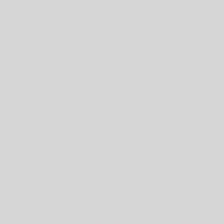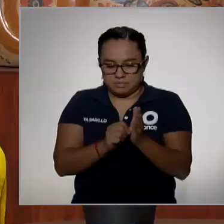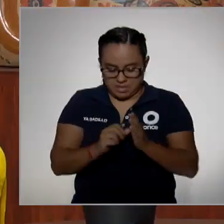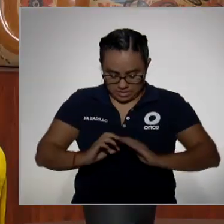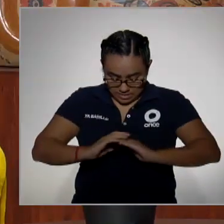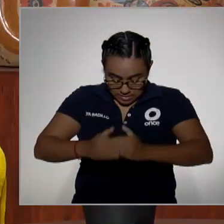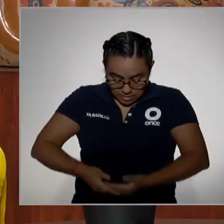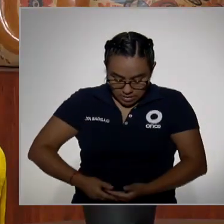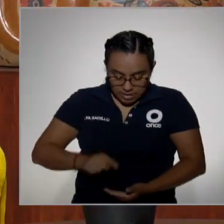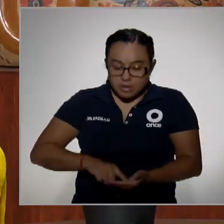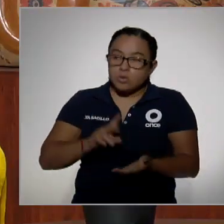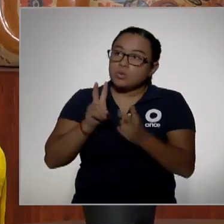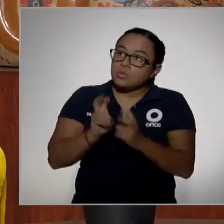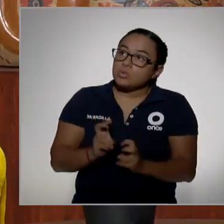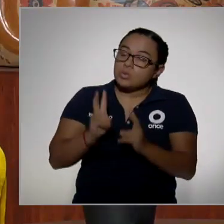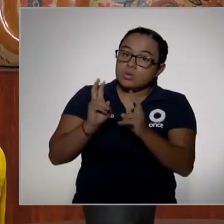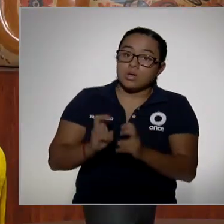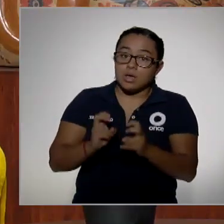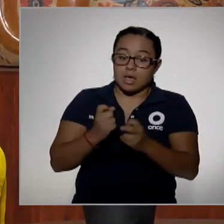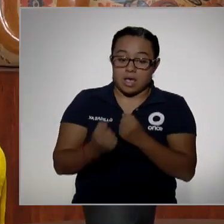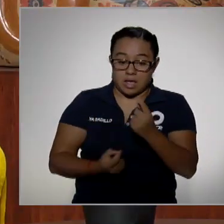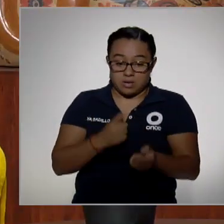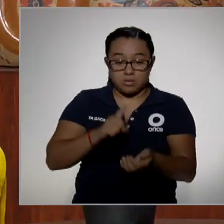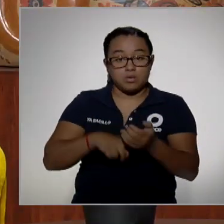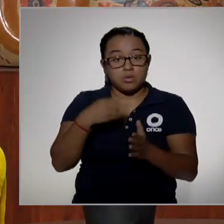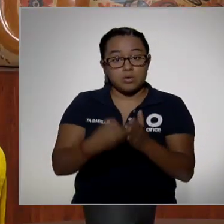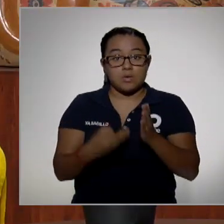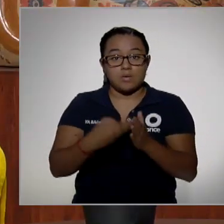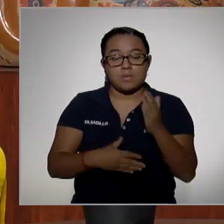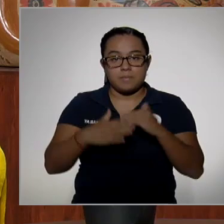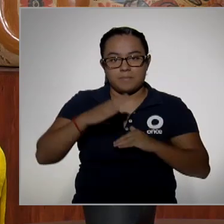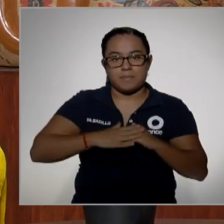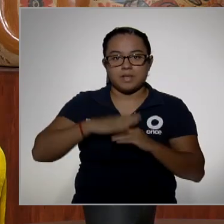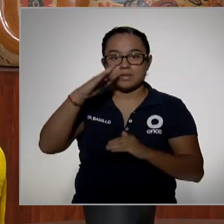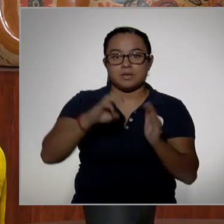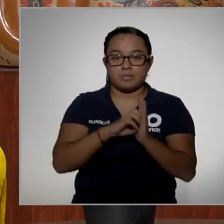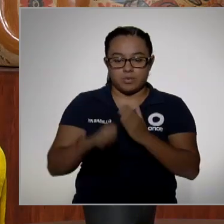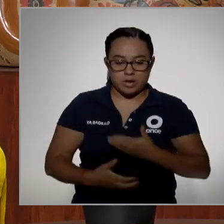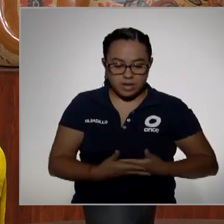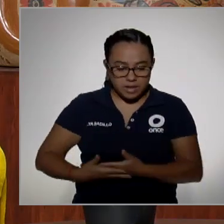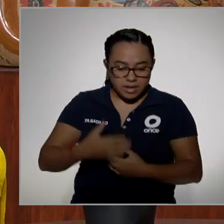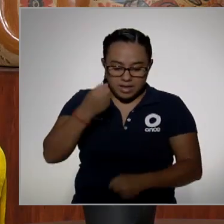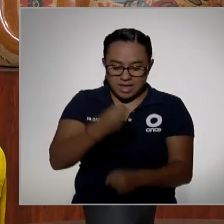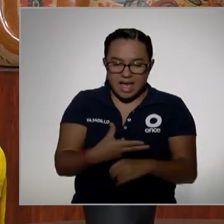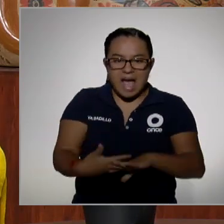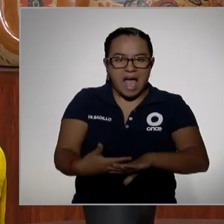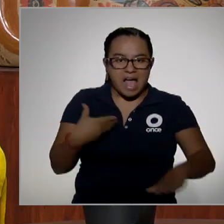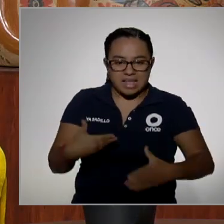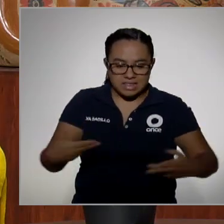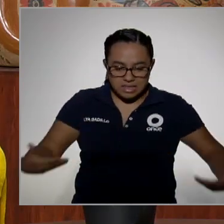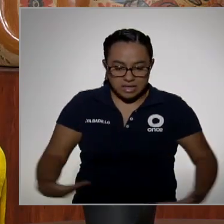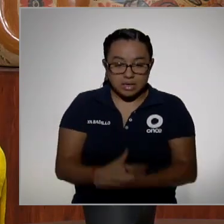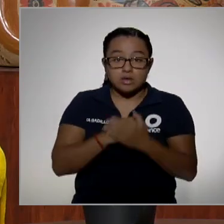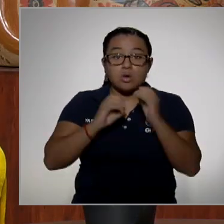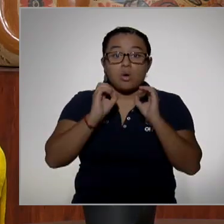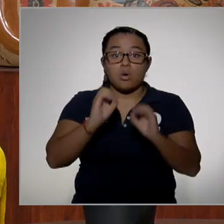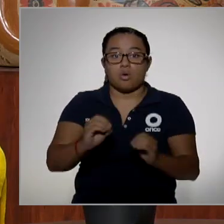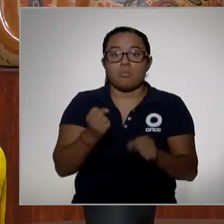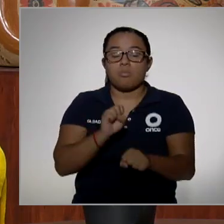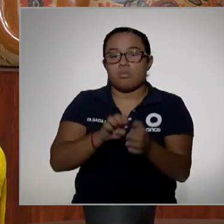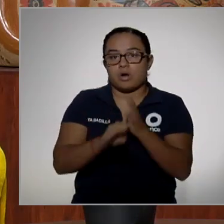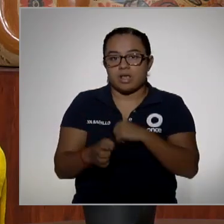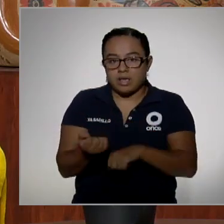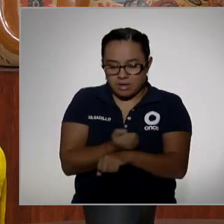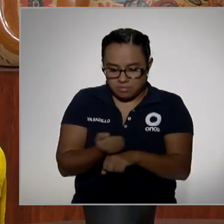hay condiciones que pueden hacer que esta deficiencia se llama por ejemplo en los bebés prematuros si hay un sangrado en el periodo neonatal o